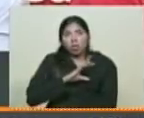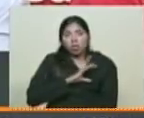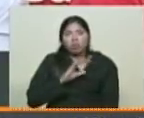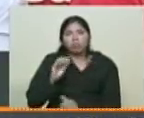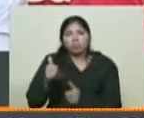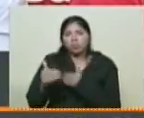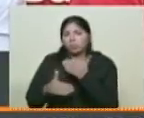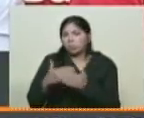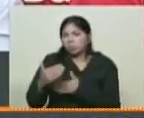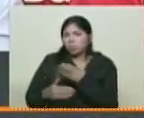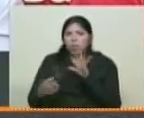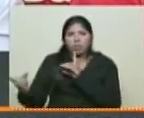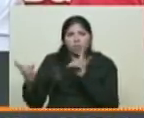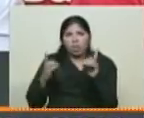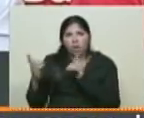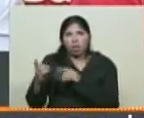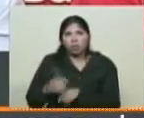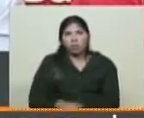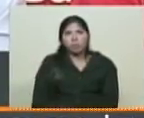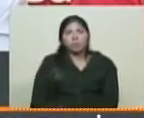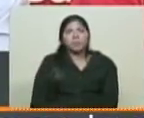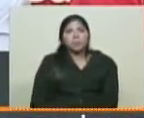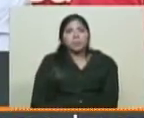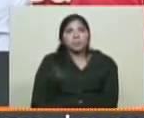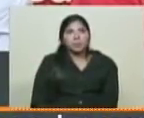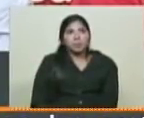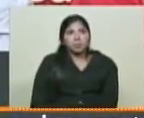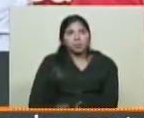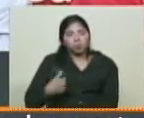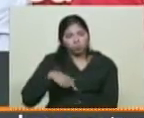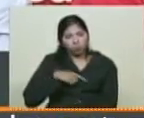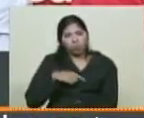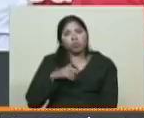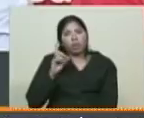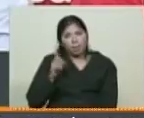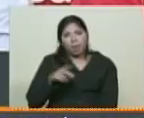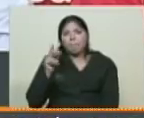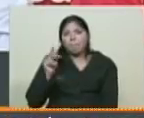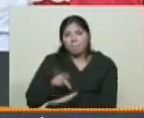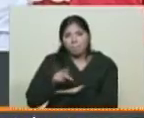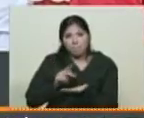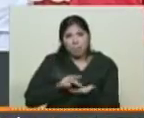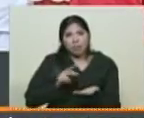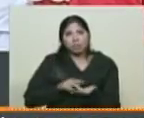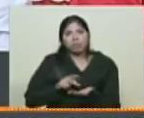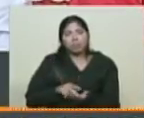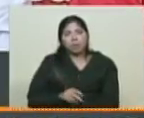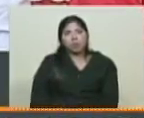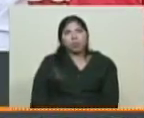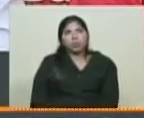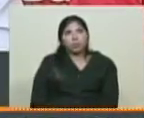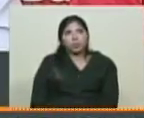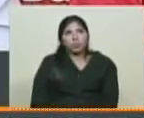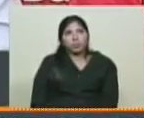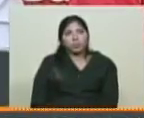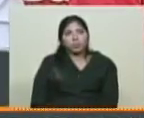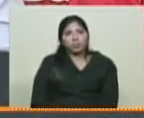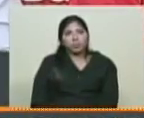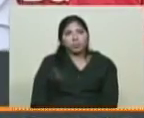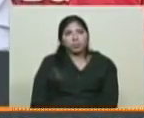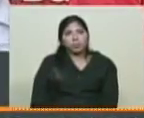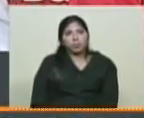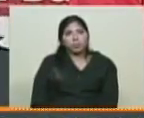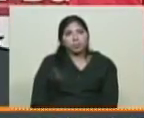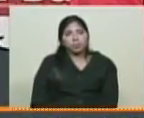bolivariana, del pueblo bolivariano, nosotros también tendremos la participación en los encuentros de diálogo. De